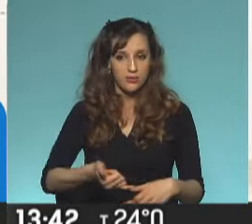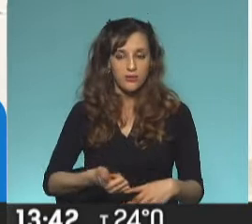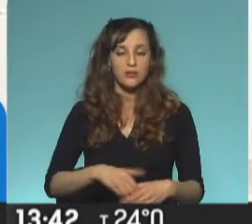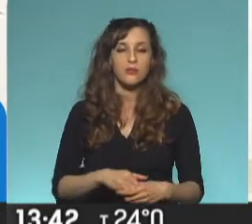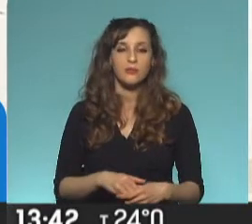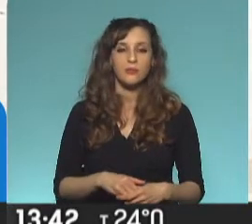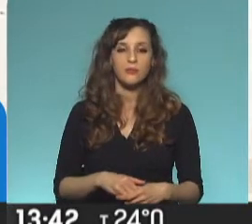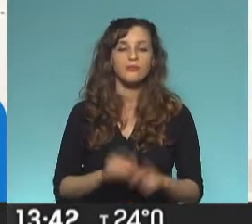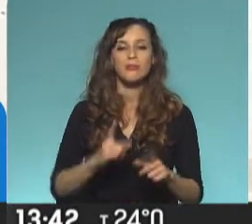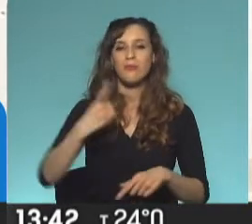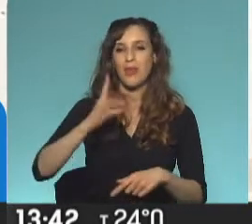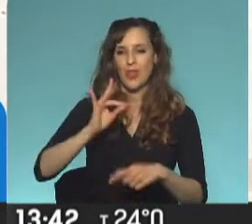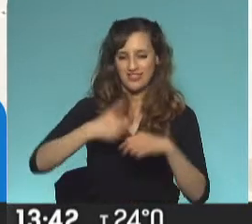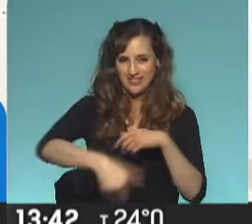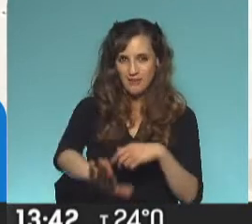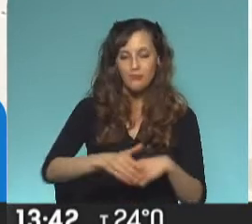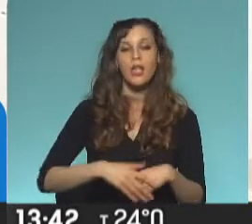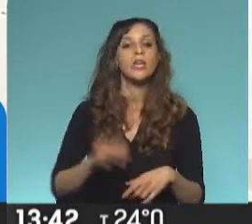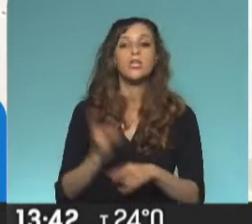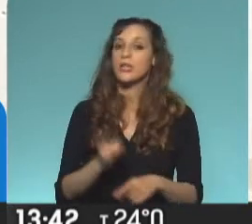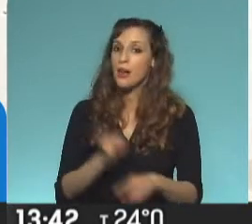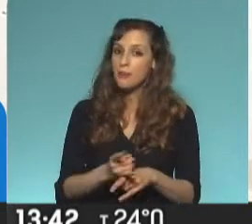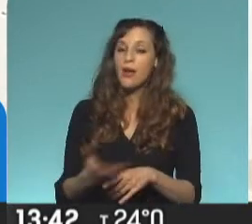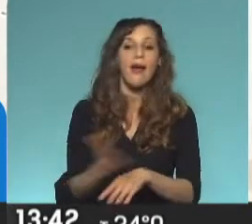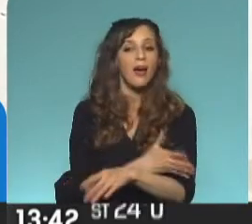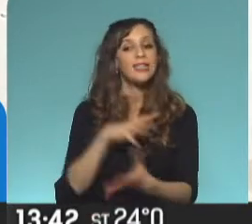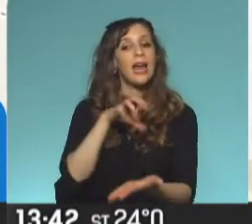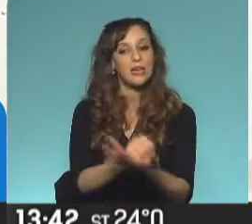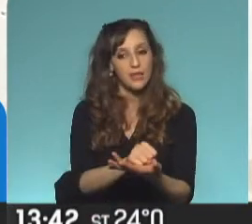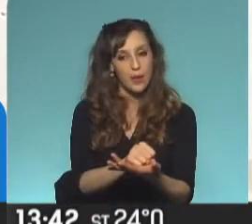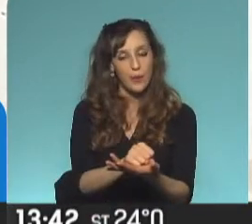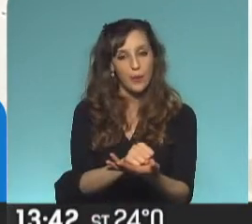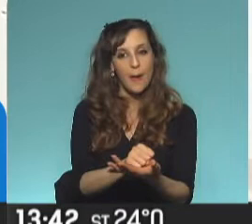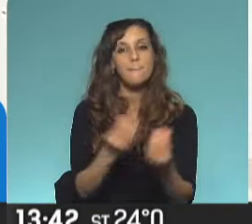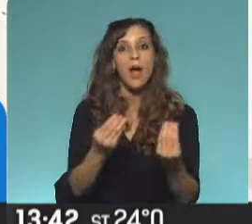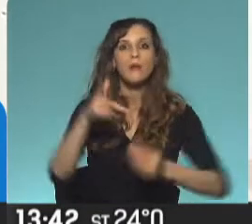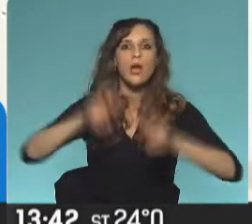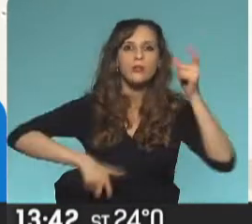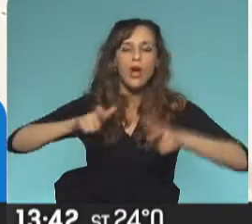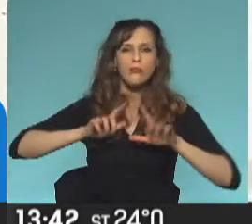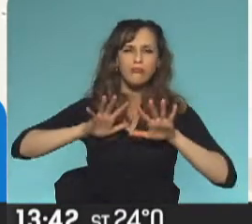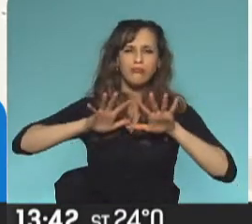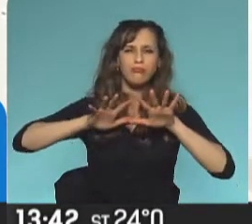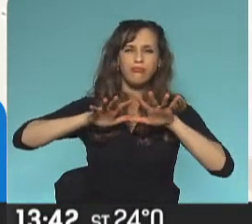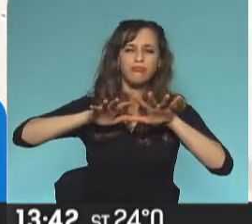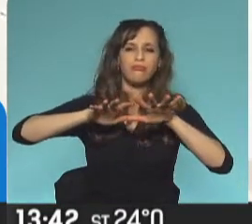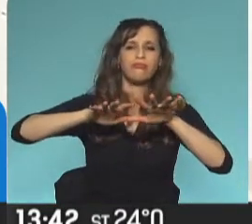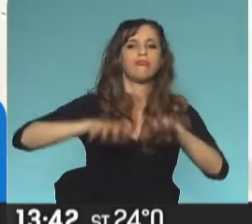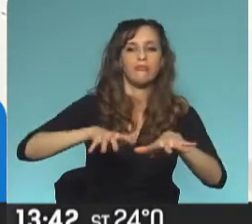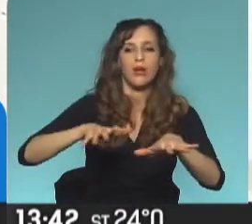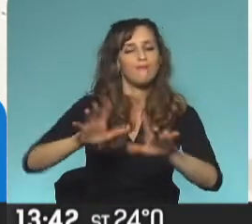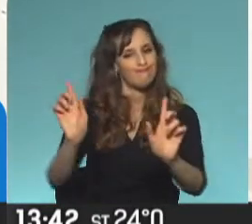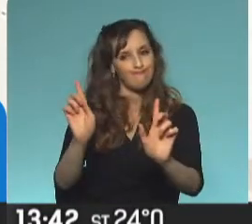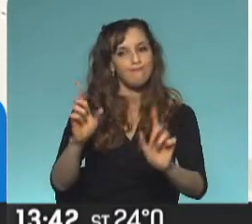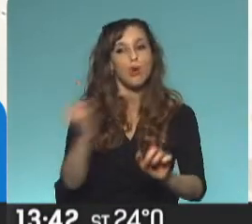y siempre con reserva para no generar un aluvión de gente sin poder controlar de alguna manera el